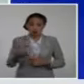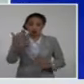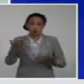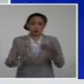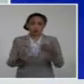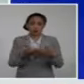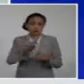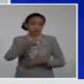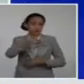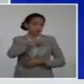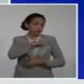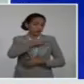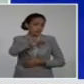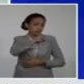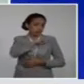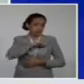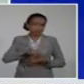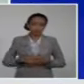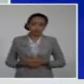anterior.